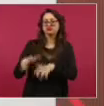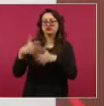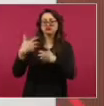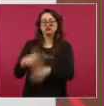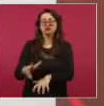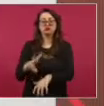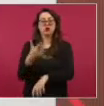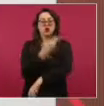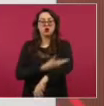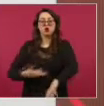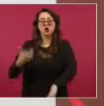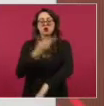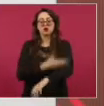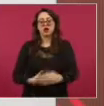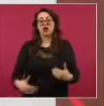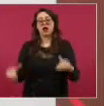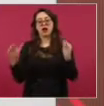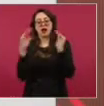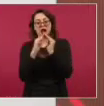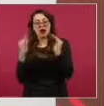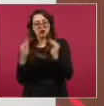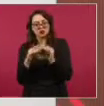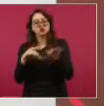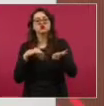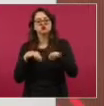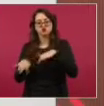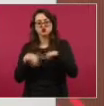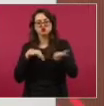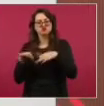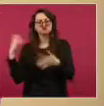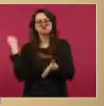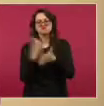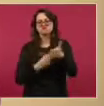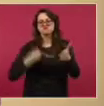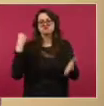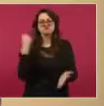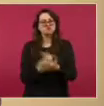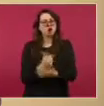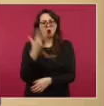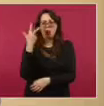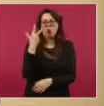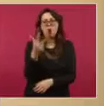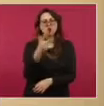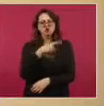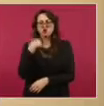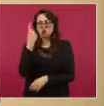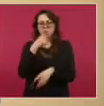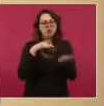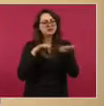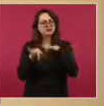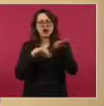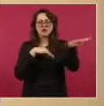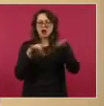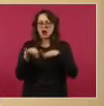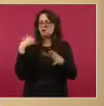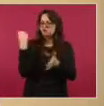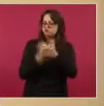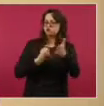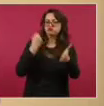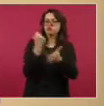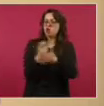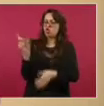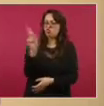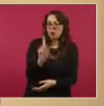Obrero con consignas por la jornada de 8 horas y el descanso dominical. Aquella casa